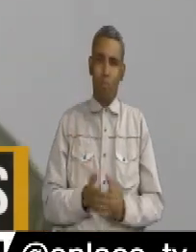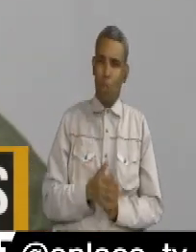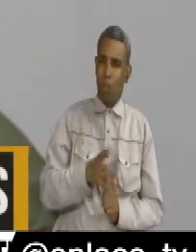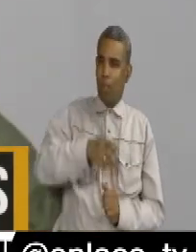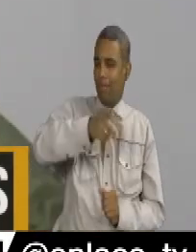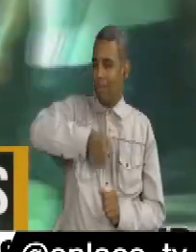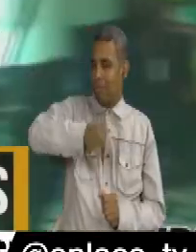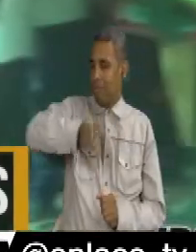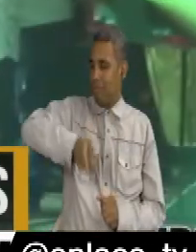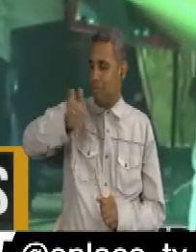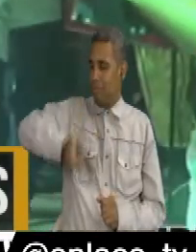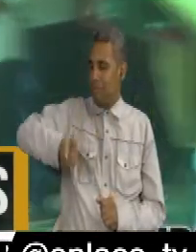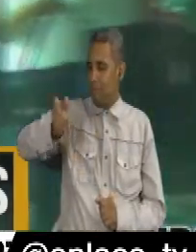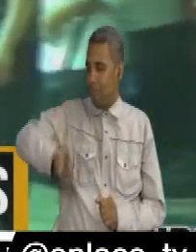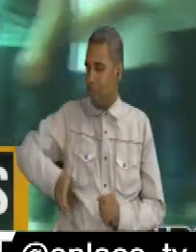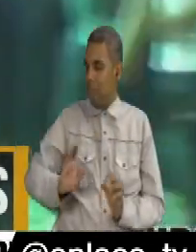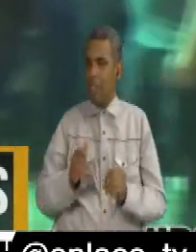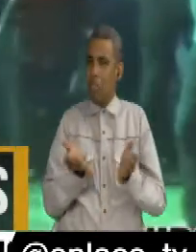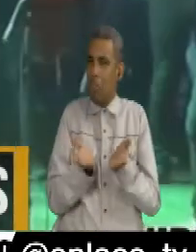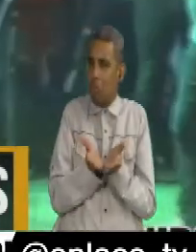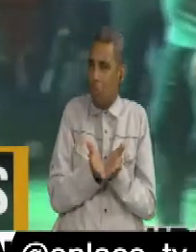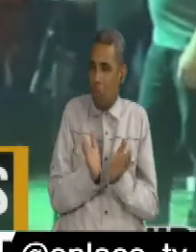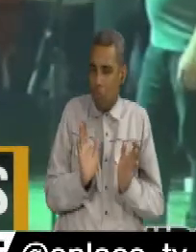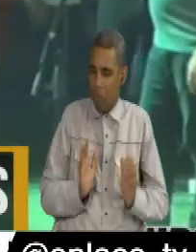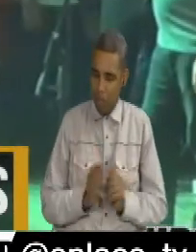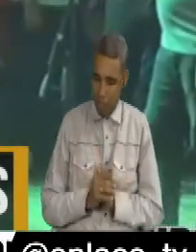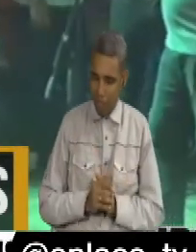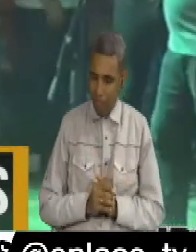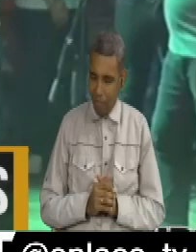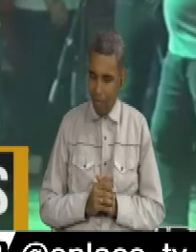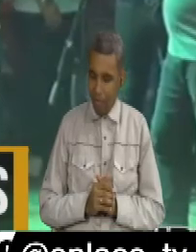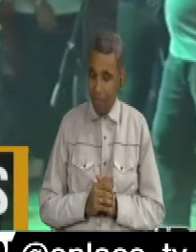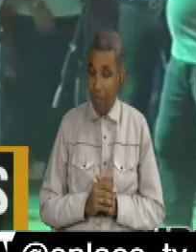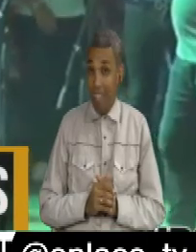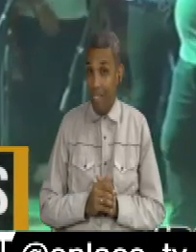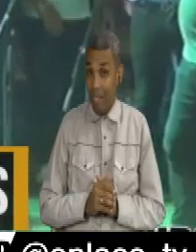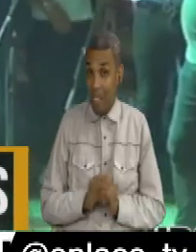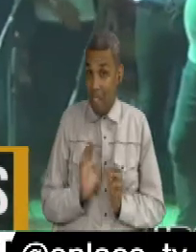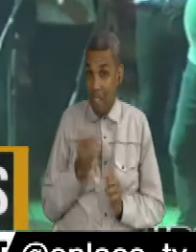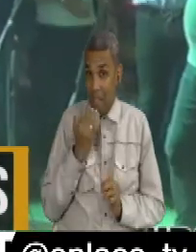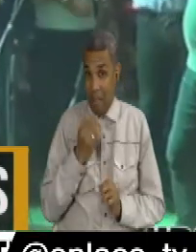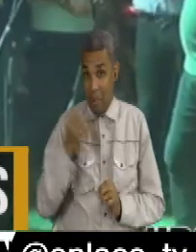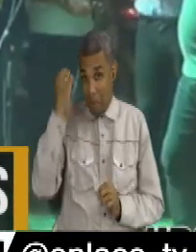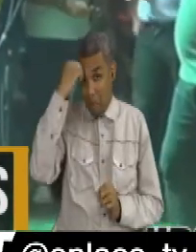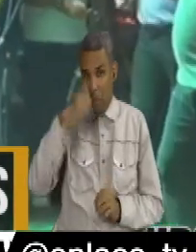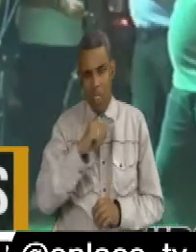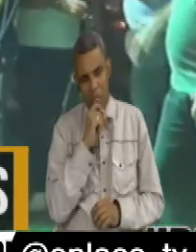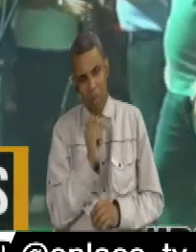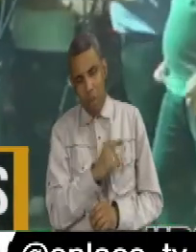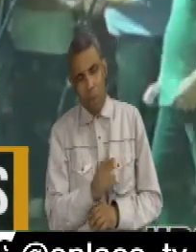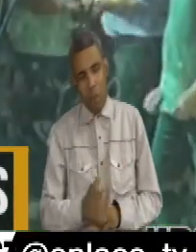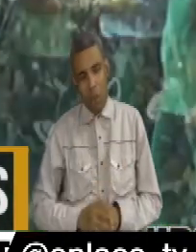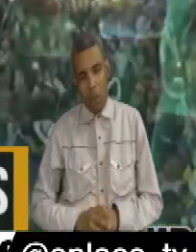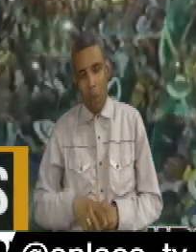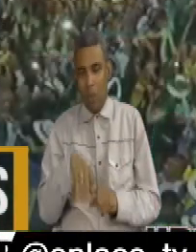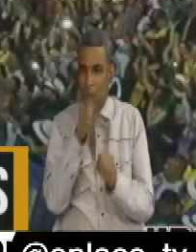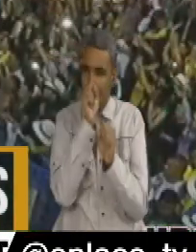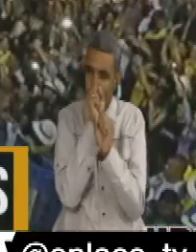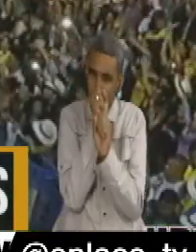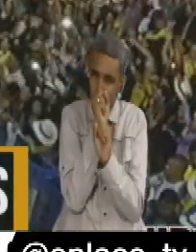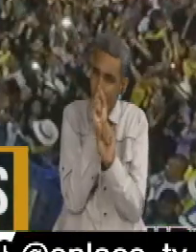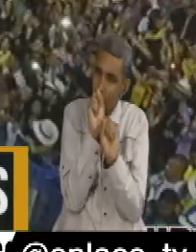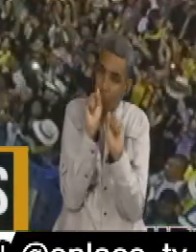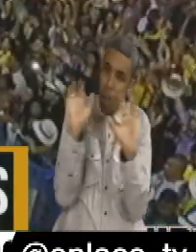mundo y él responde las siete maravillas que tiene la hembra que lo tiene enamorado, el alumno estaba desconcentrado y contestó fue con otra respuesta. Pienso que